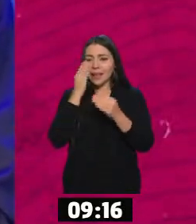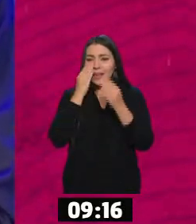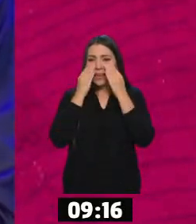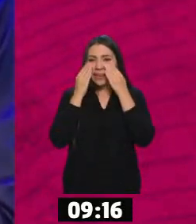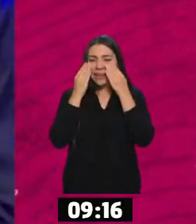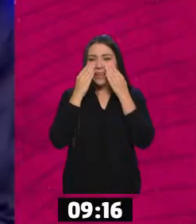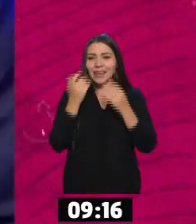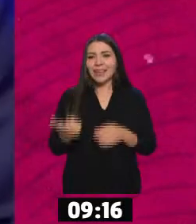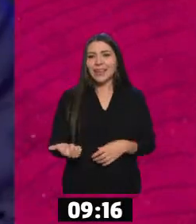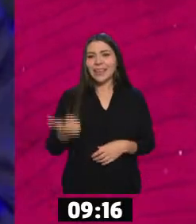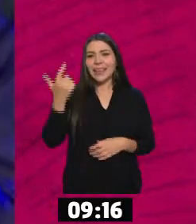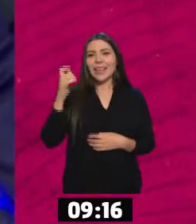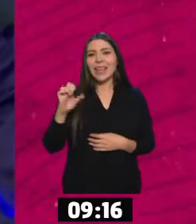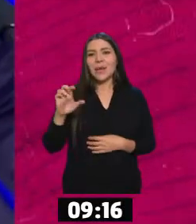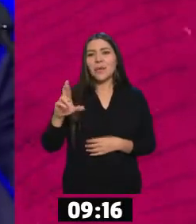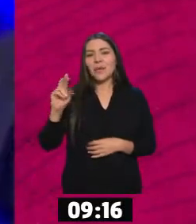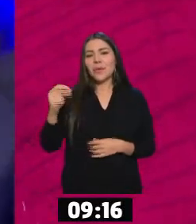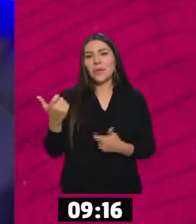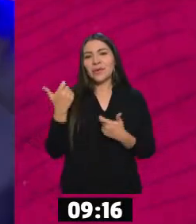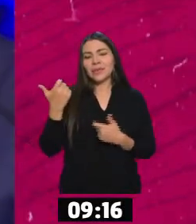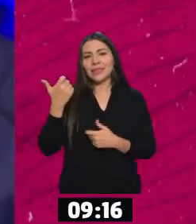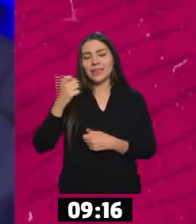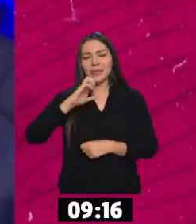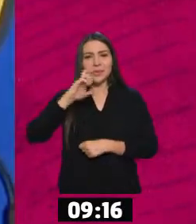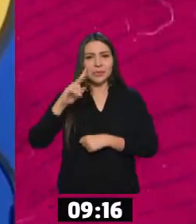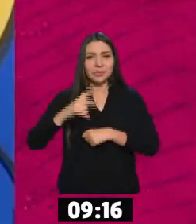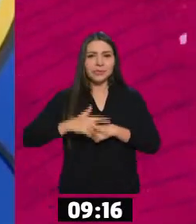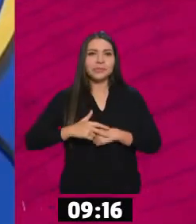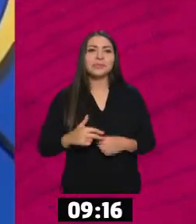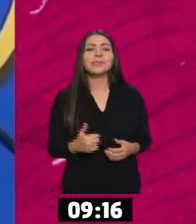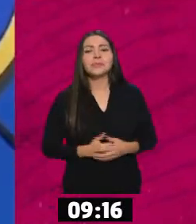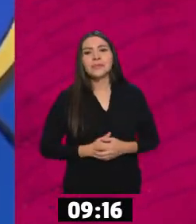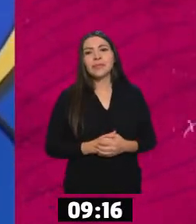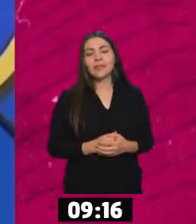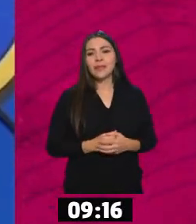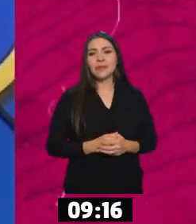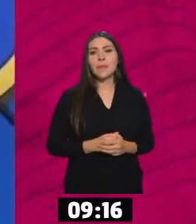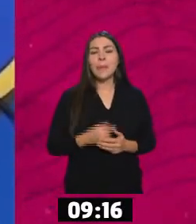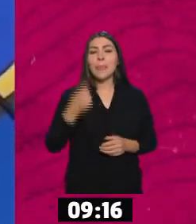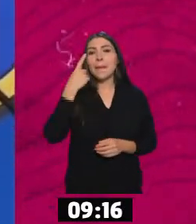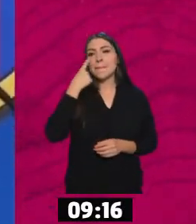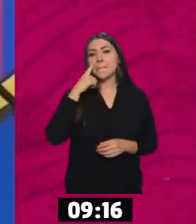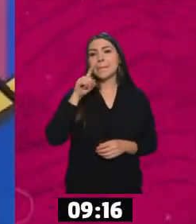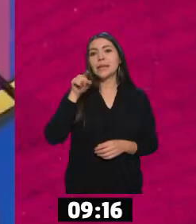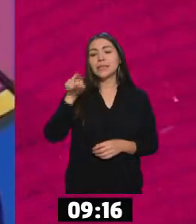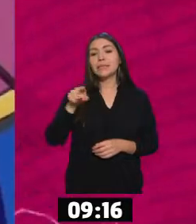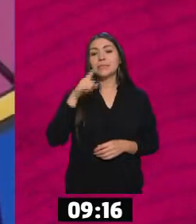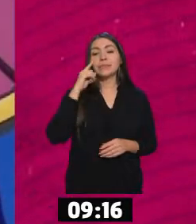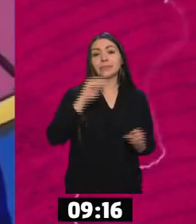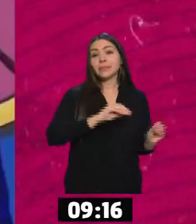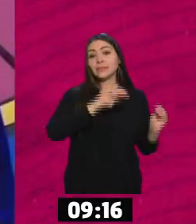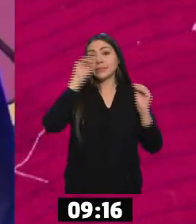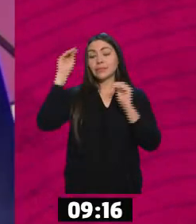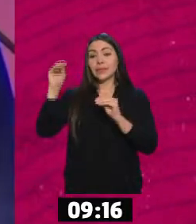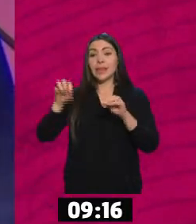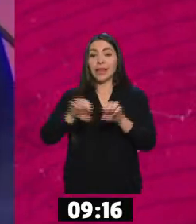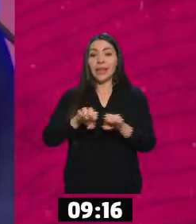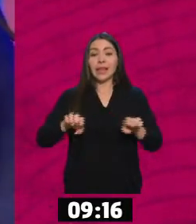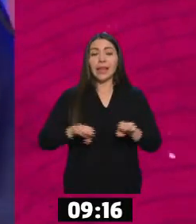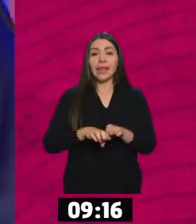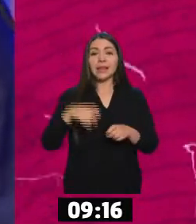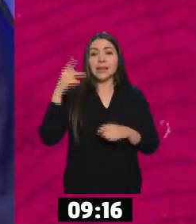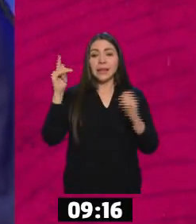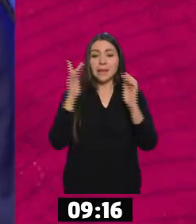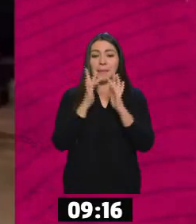euro. Y ahora probablemente para Al dónde Paris ya. Saint-Germain. Sí, Paris Saint-Germain de Francia, yo creo Qué que. equipazo, ¿eh?